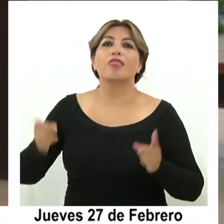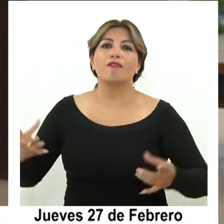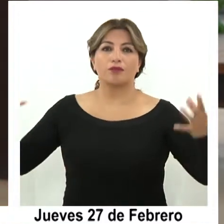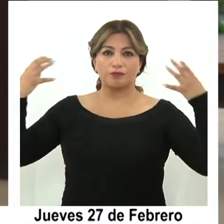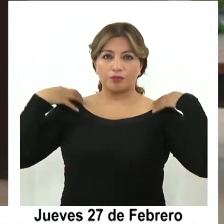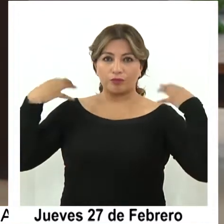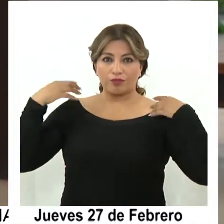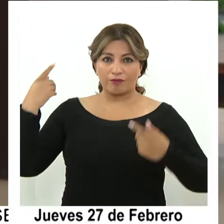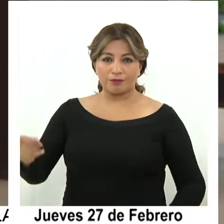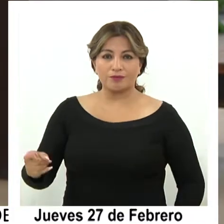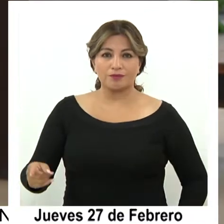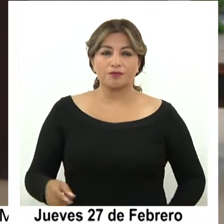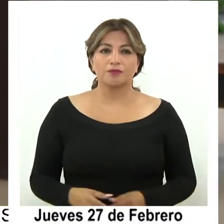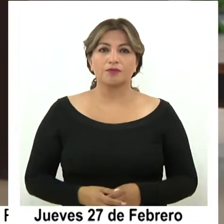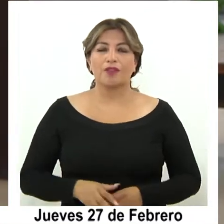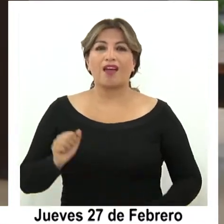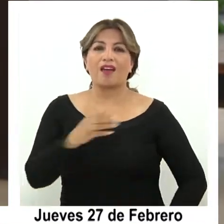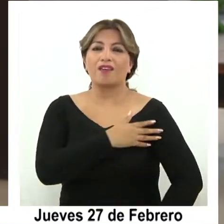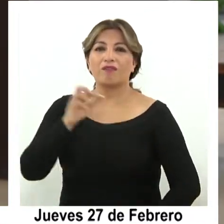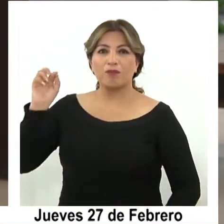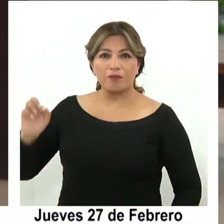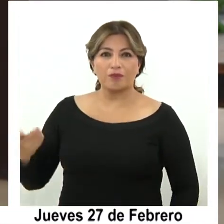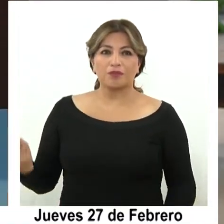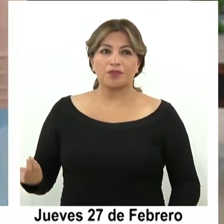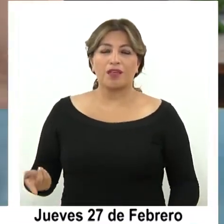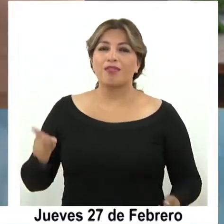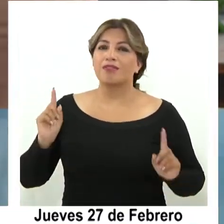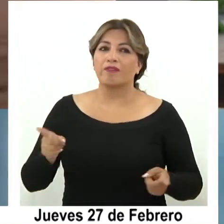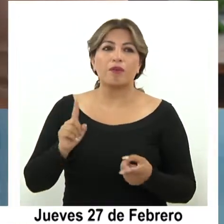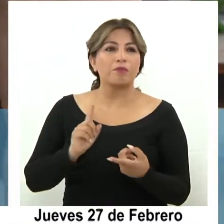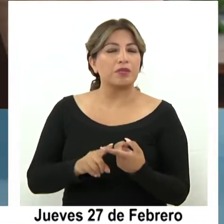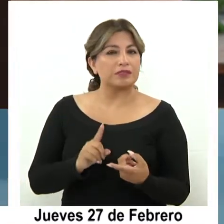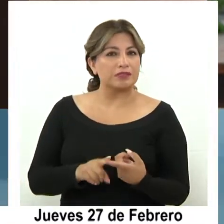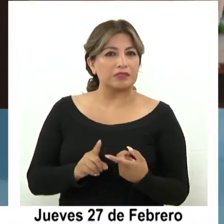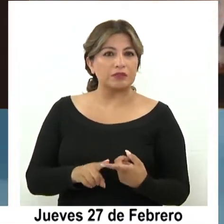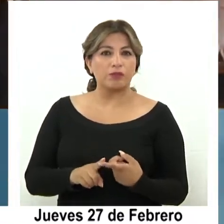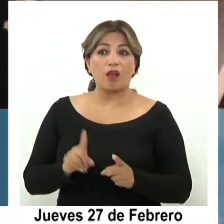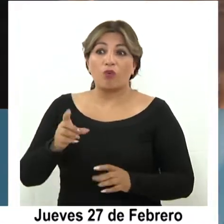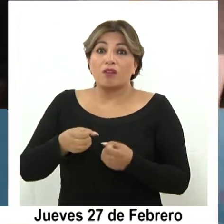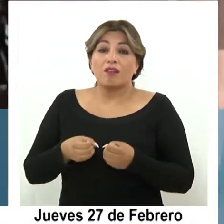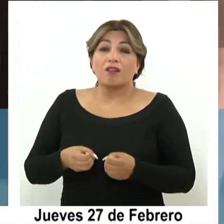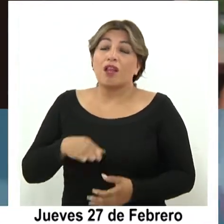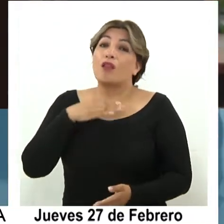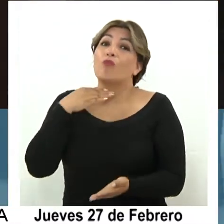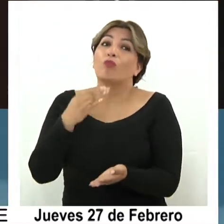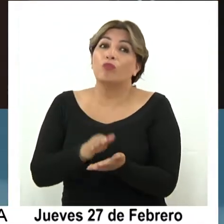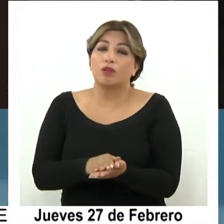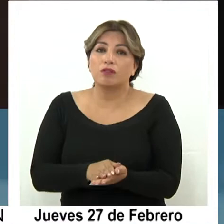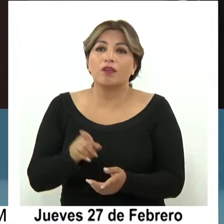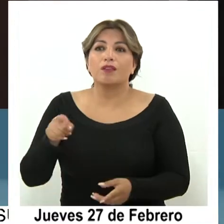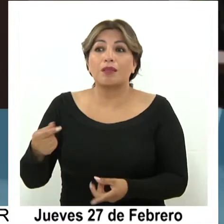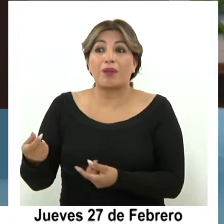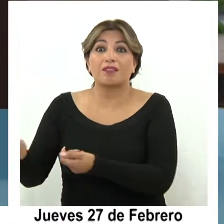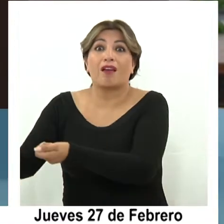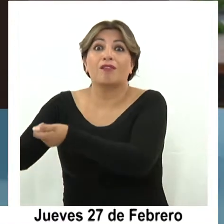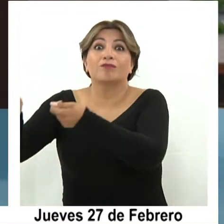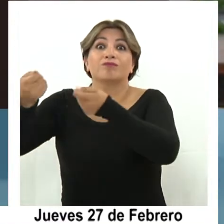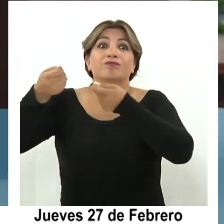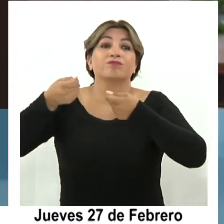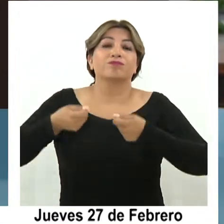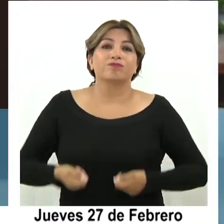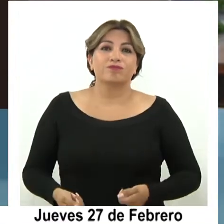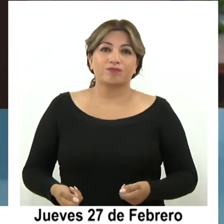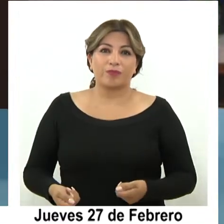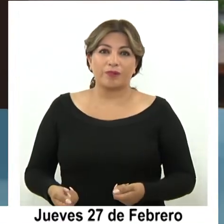hacerse cargo de esta obligación. Creemos que las administradoras deben participar en las pérdidas y en ese sentido deben devolver parte